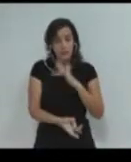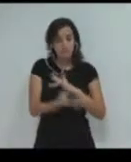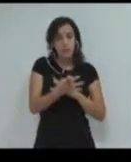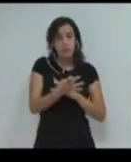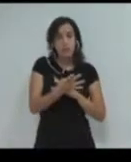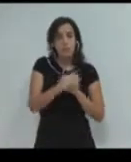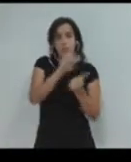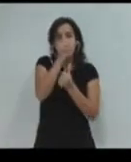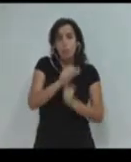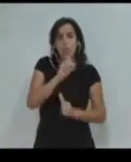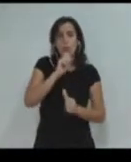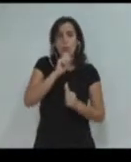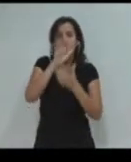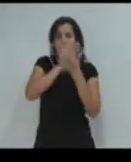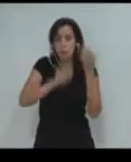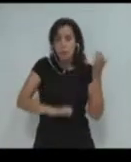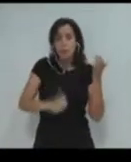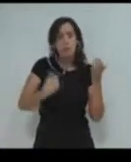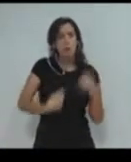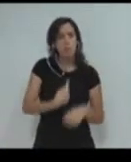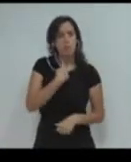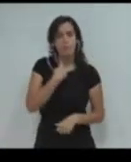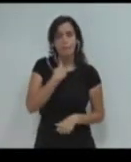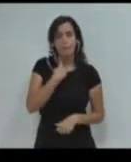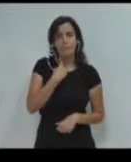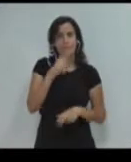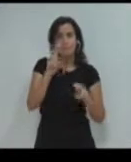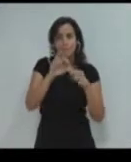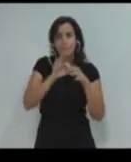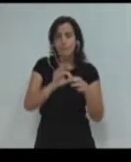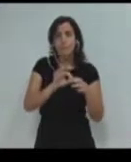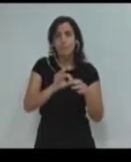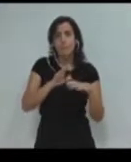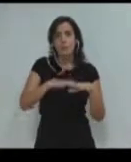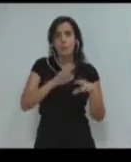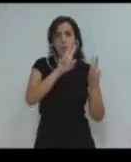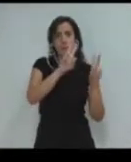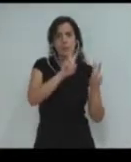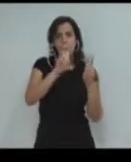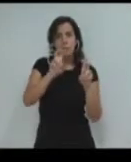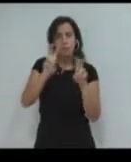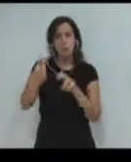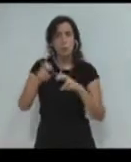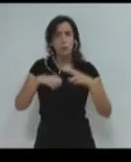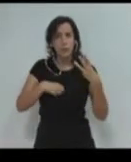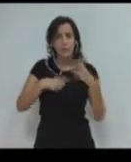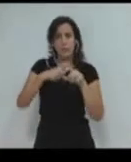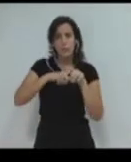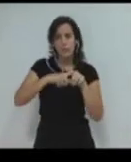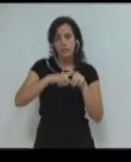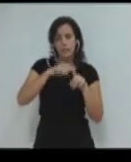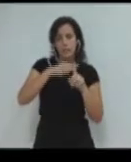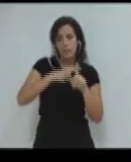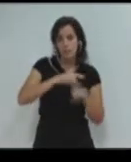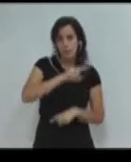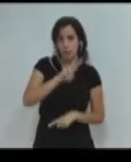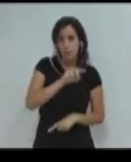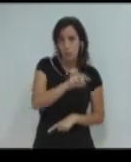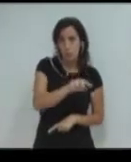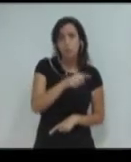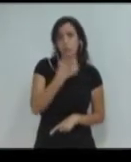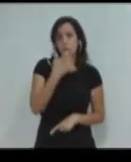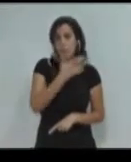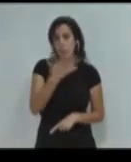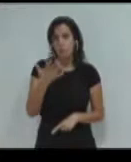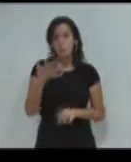estructura del documento, ahí ya ha perdido la estructura de decir, hay 3 títulos de este nivel, de este segundo nivel. Son